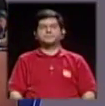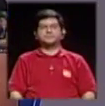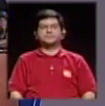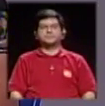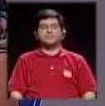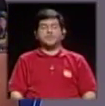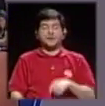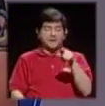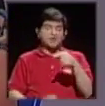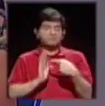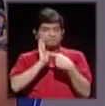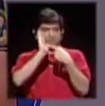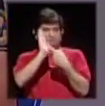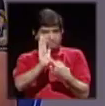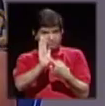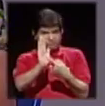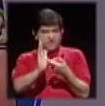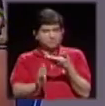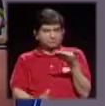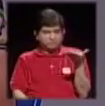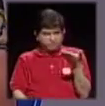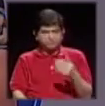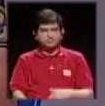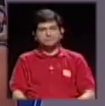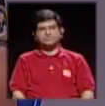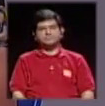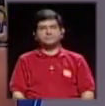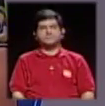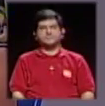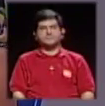1999, nos relatan y nos dicen que de